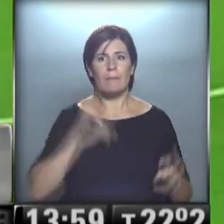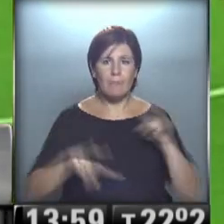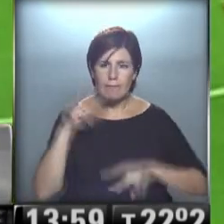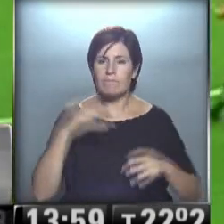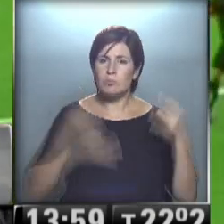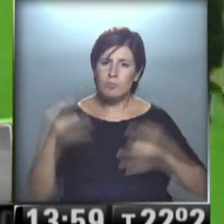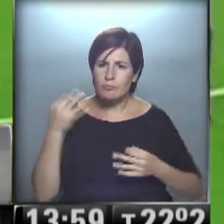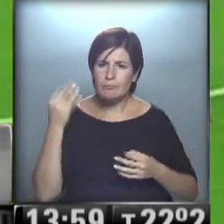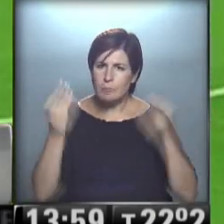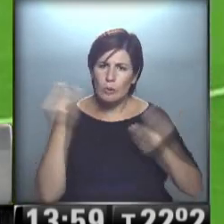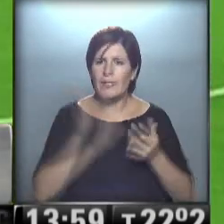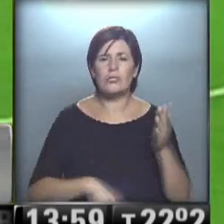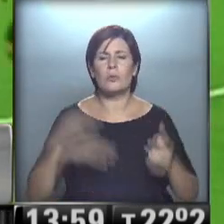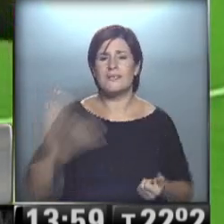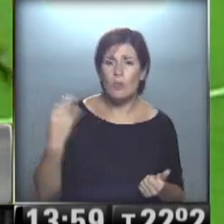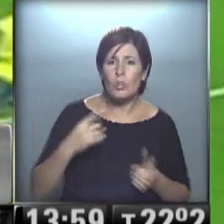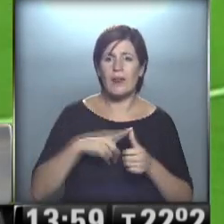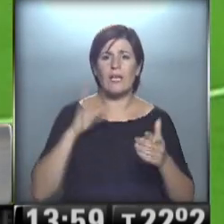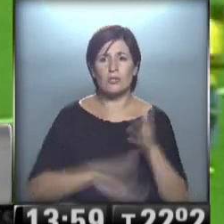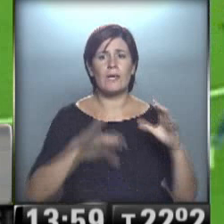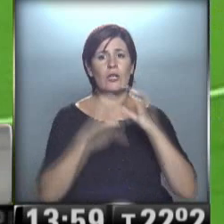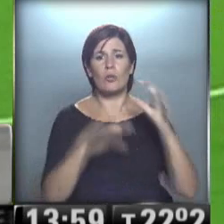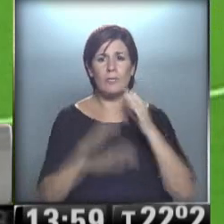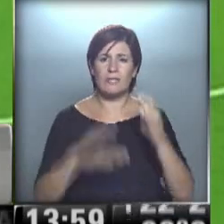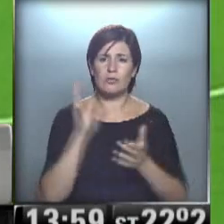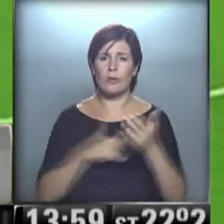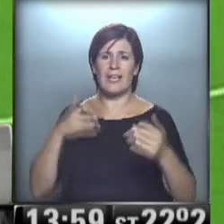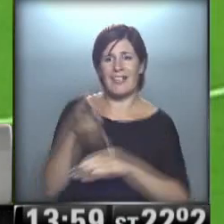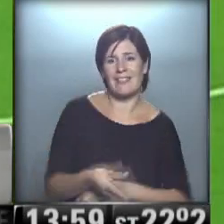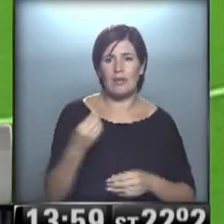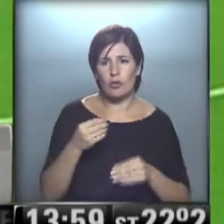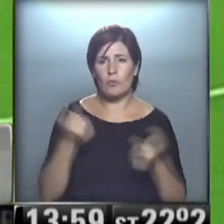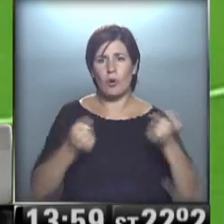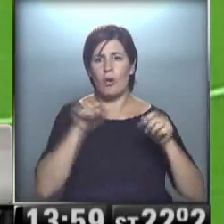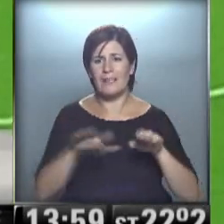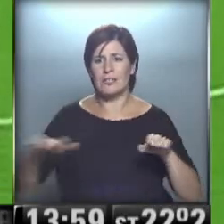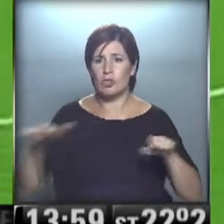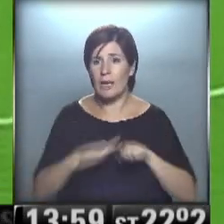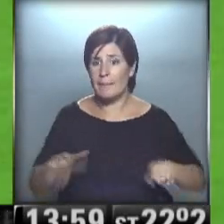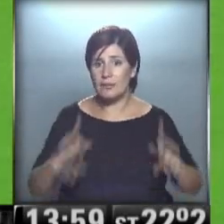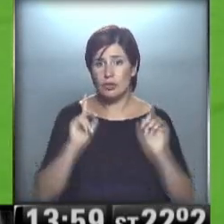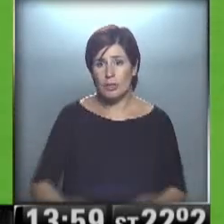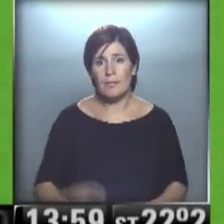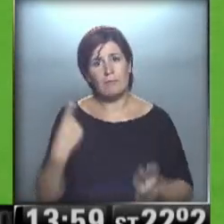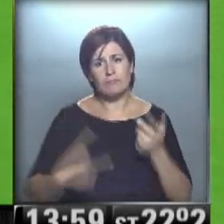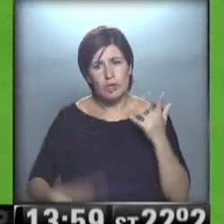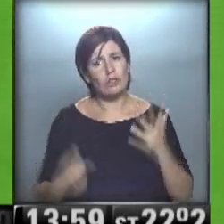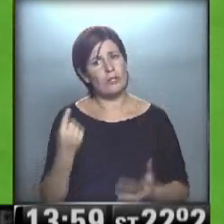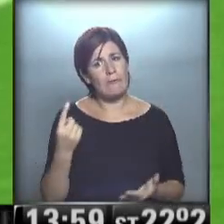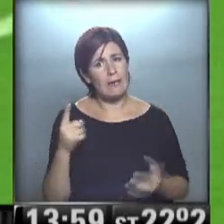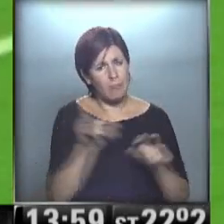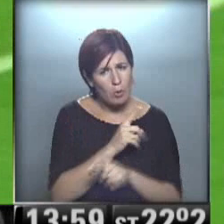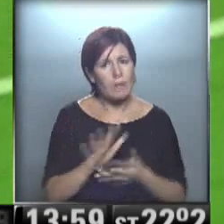seguridad, tema de las comunicaciones, los accesos a los estadios, los estacionamientos. Hay muchas cosas todavía por resolver